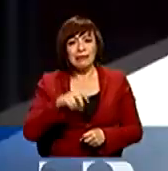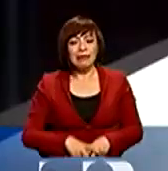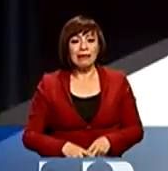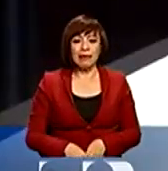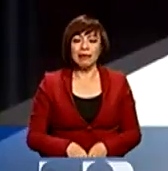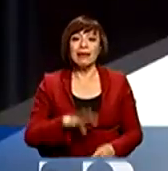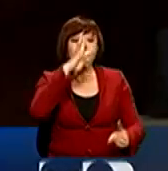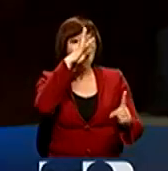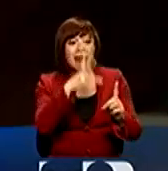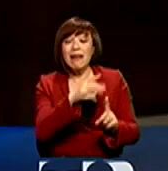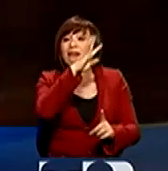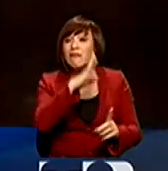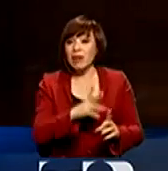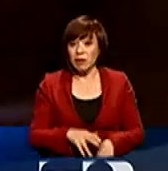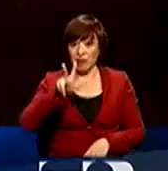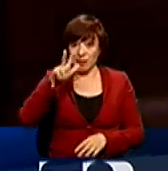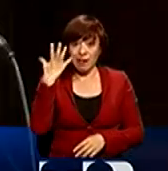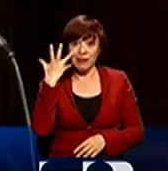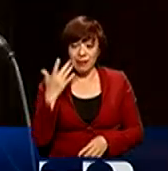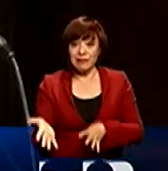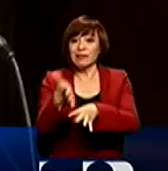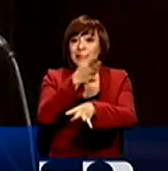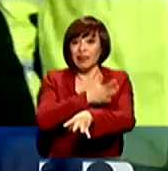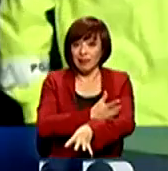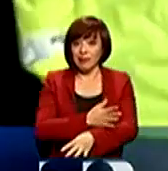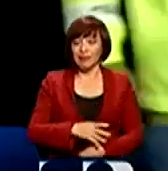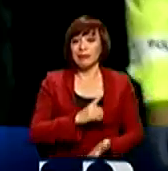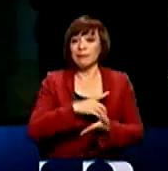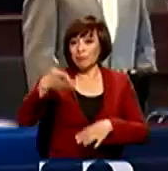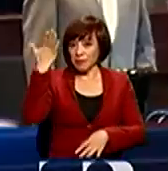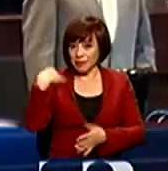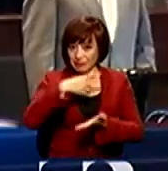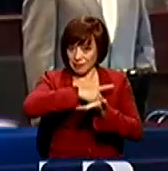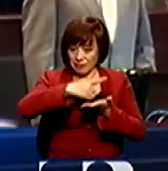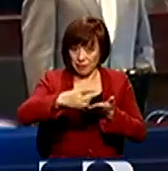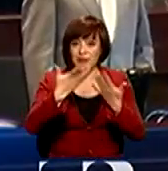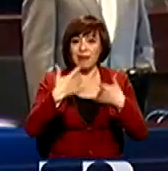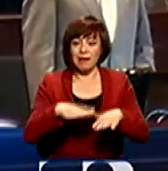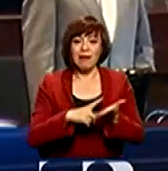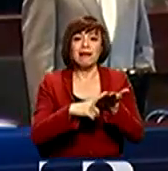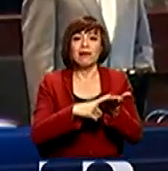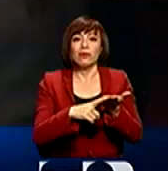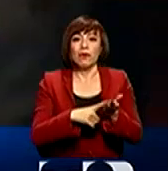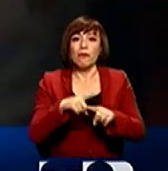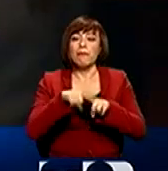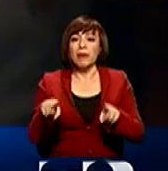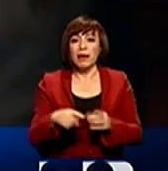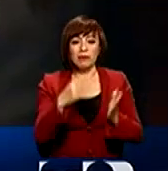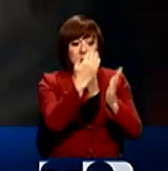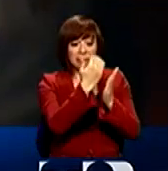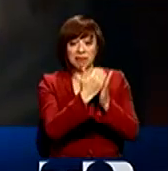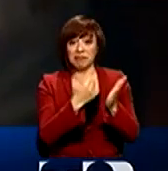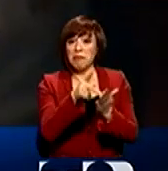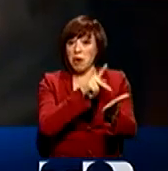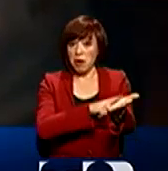comparecencias que durante tres días recibió la Asamblea la semana anterior por la fuga de Alvarado, pero no se incluyó en el orden del día por parte de la